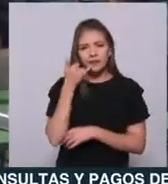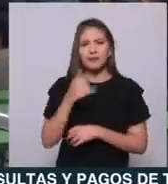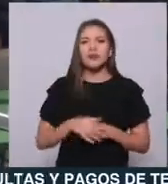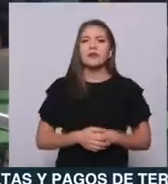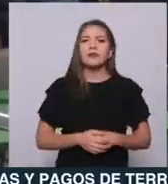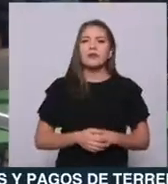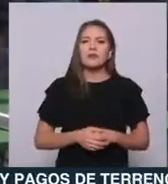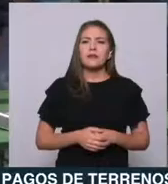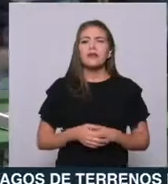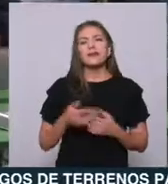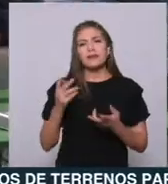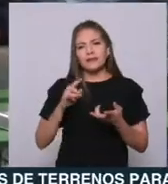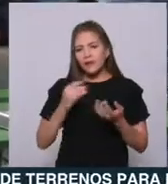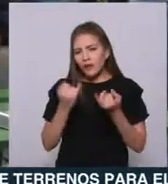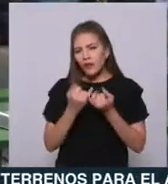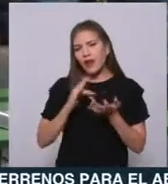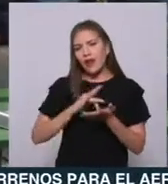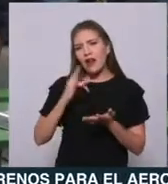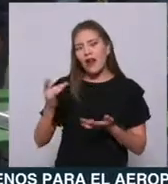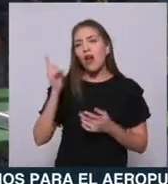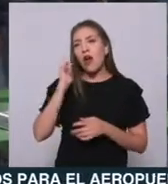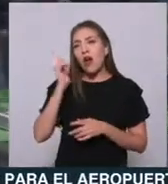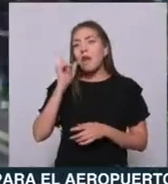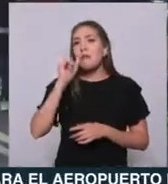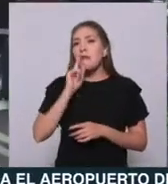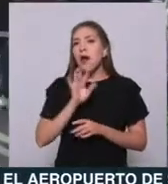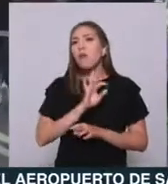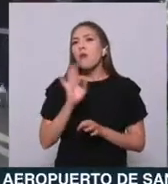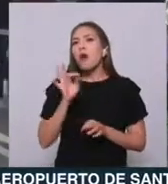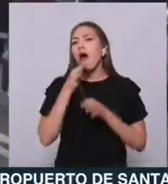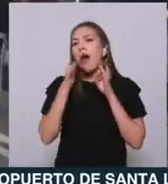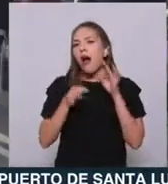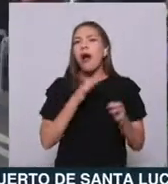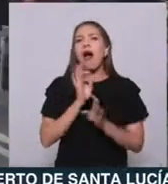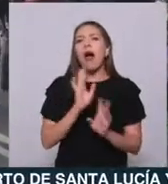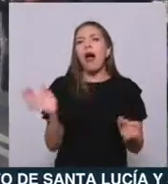esperemos ya mañana poderles dar la noticia de que esto queda resuelto. Muchas gracias, estaremos pendientes.